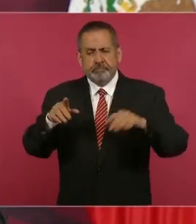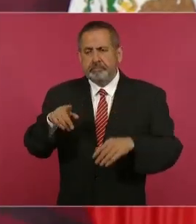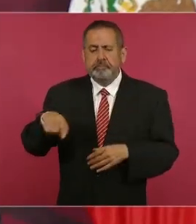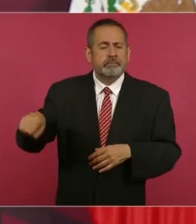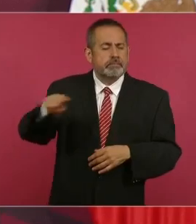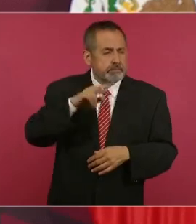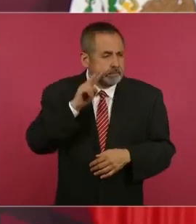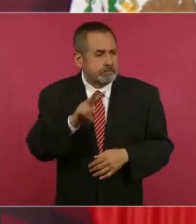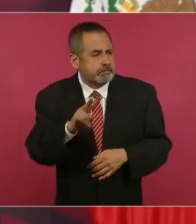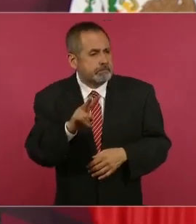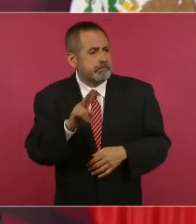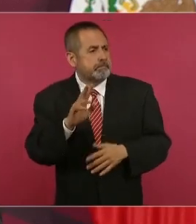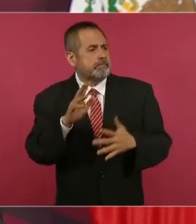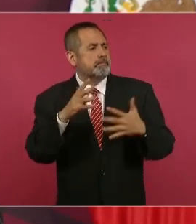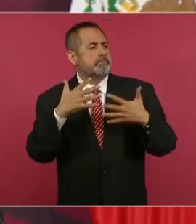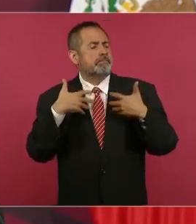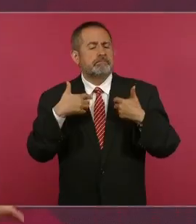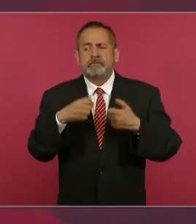mucho,